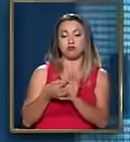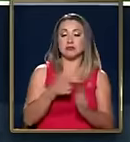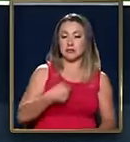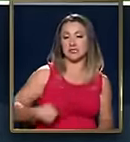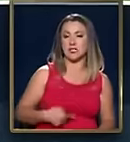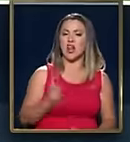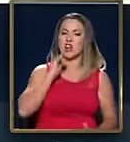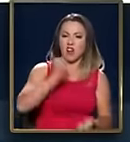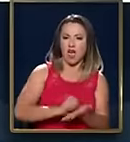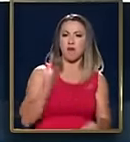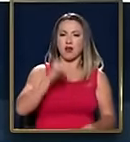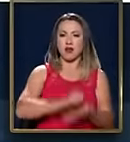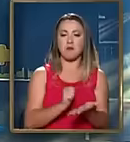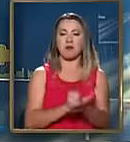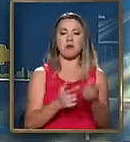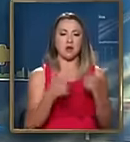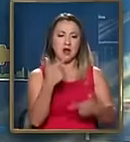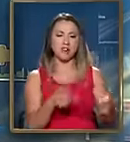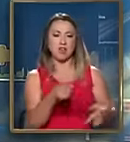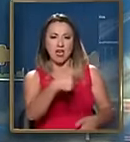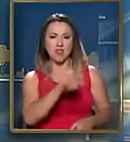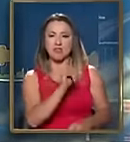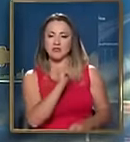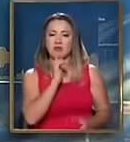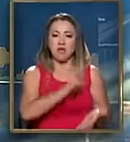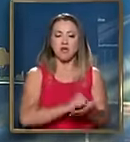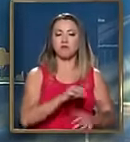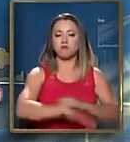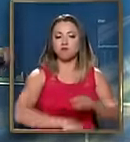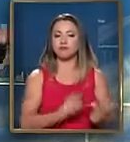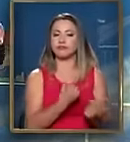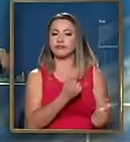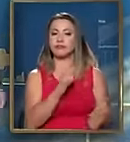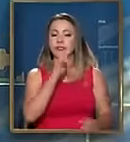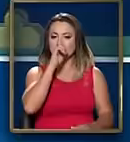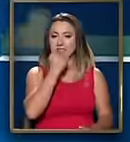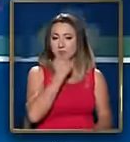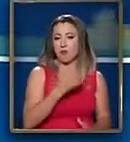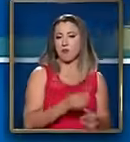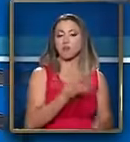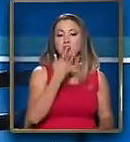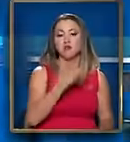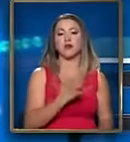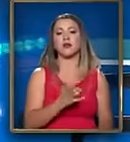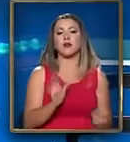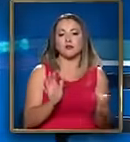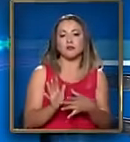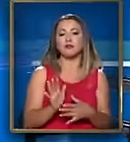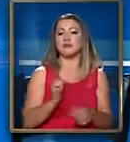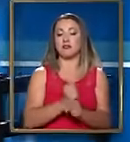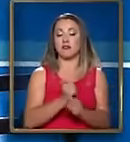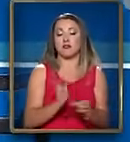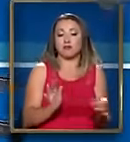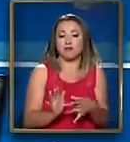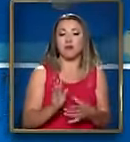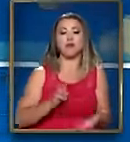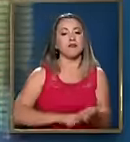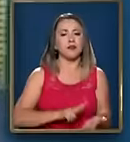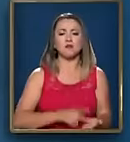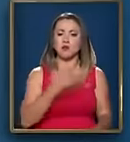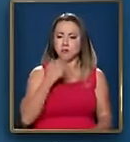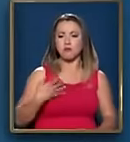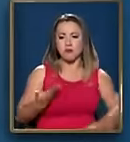tanto alegamos con una clase política, bueno, que siempre está cometiendo doble falta, porque falta el trabajo, falta la verdad, ¿por qué entonces no